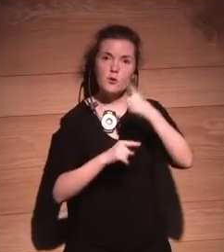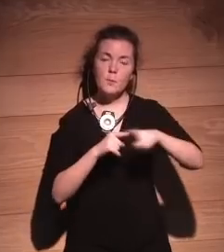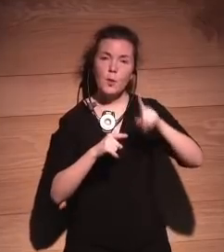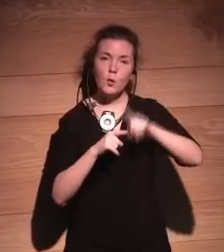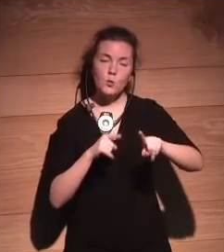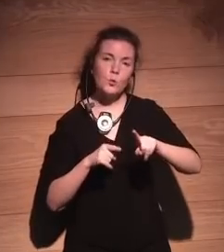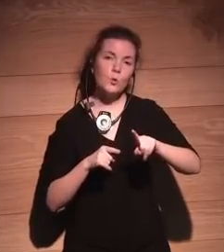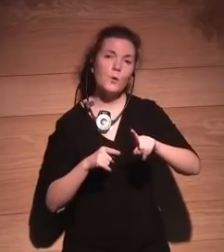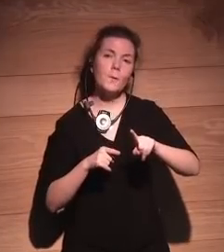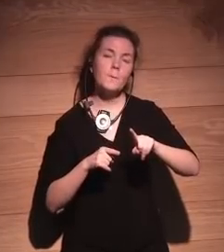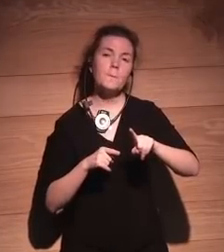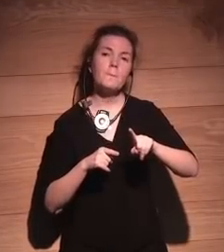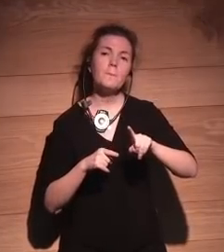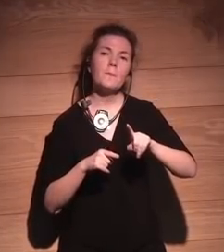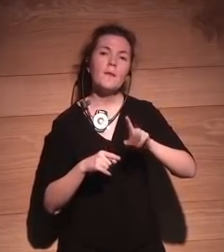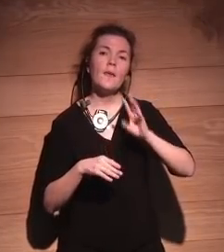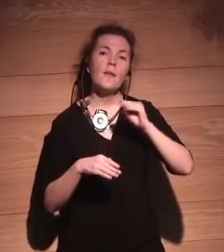dentro de